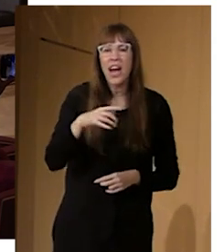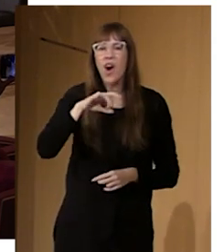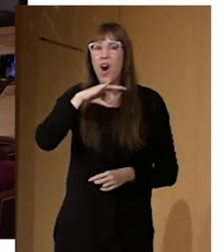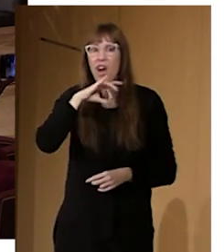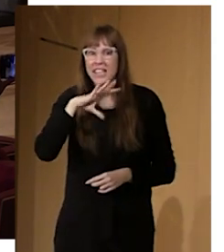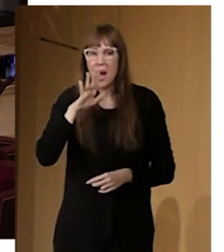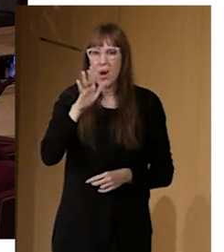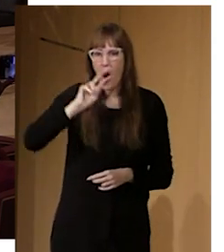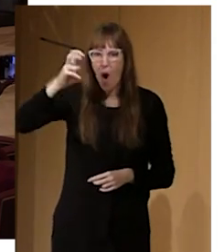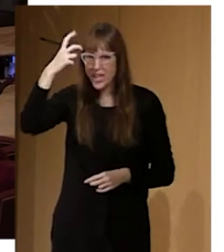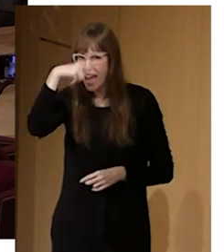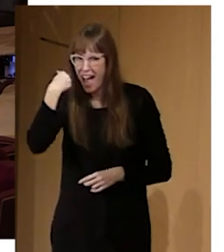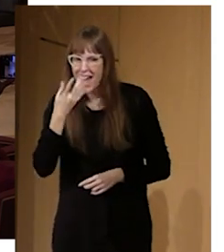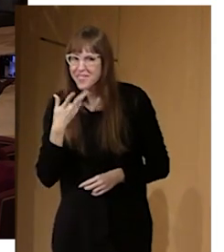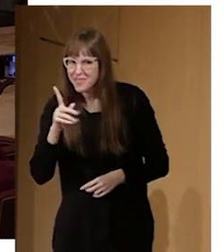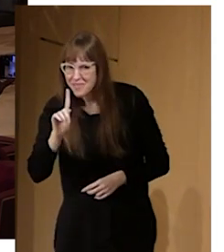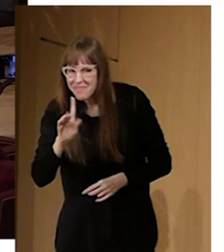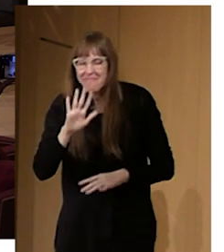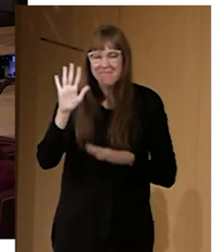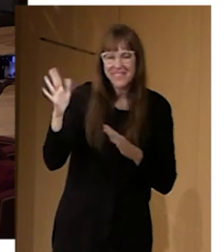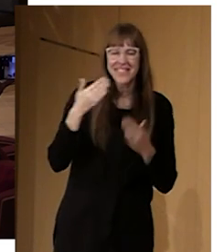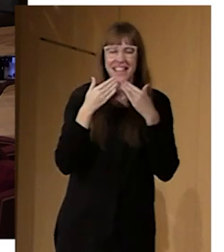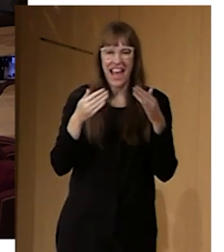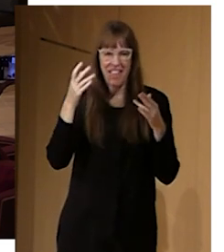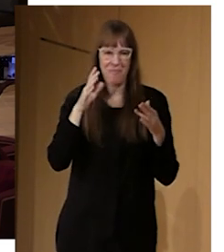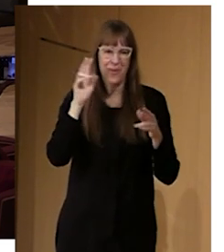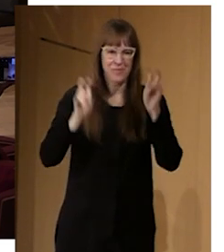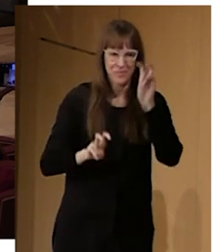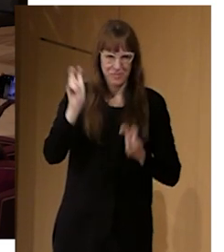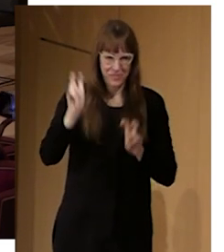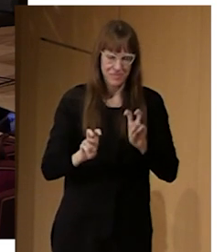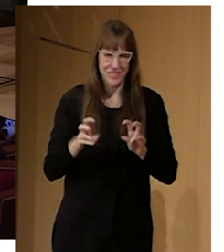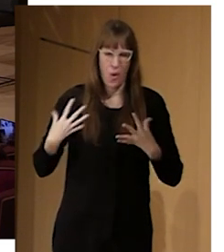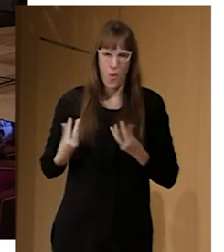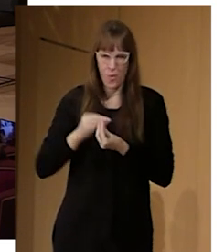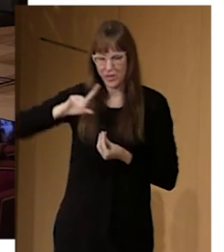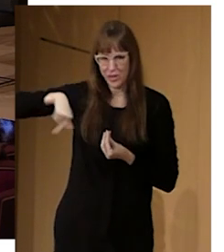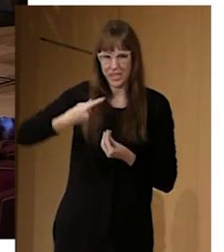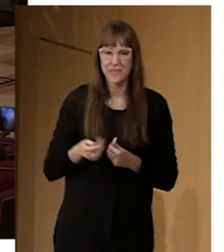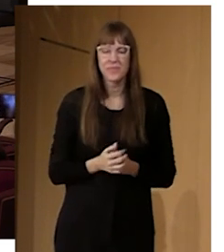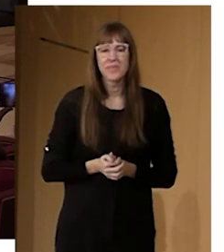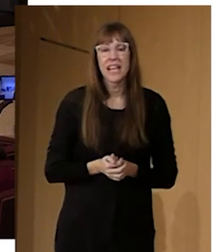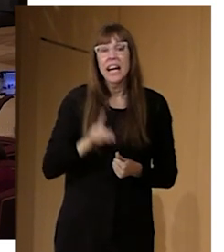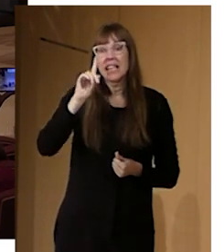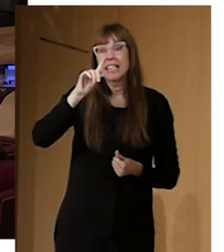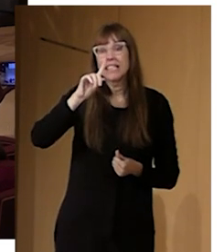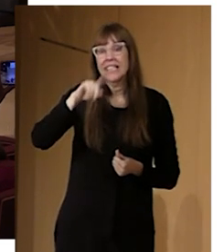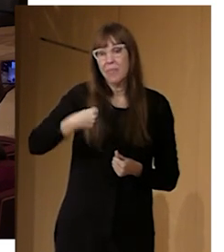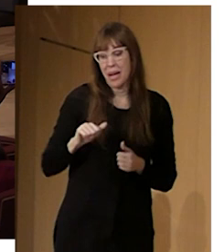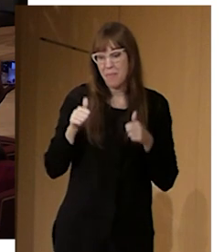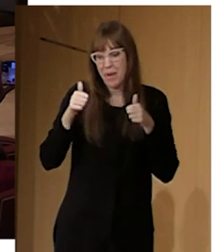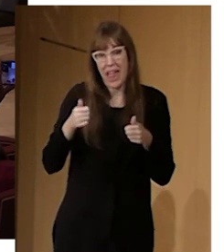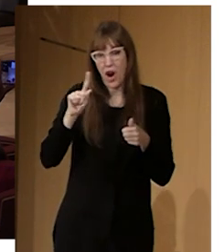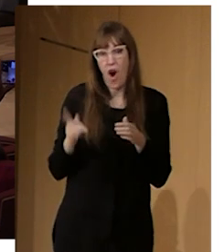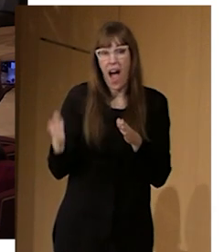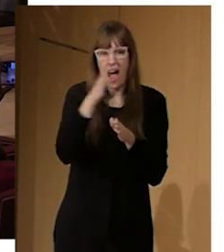conocemos menos así que Bueno muchísimas gracias por por estar aquí y por acompañarnos y bueno por supuesto no podemos empezar esta jornada sin darle